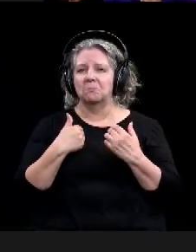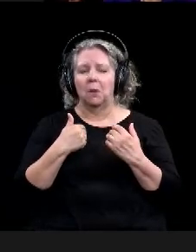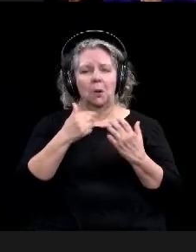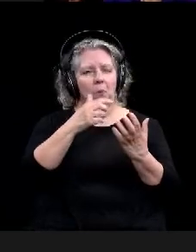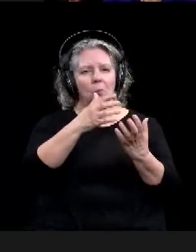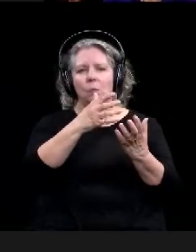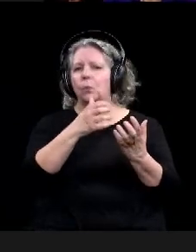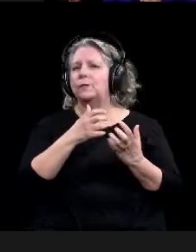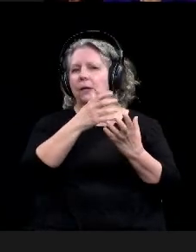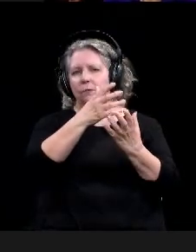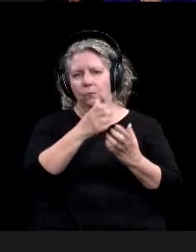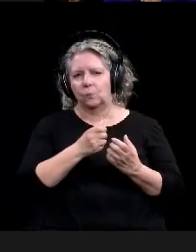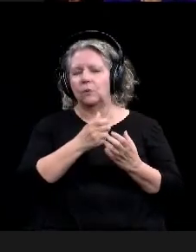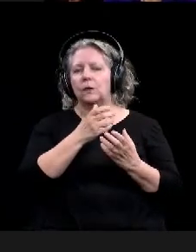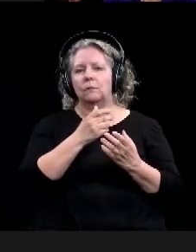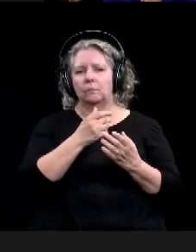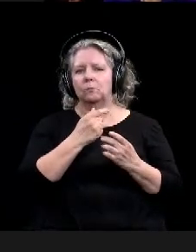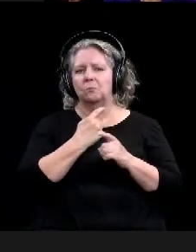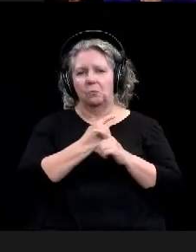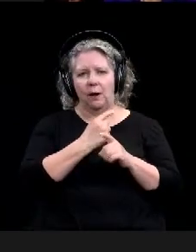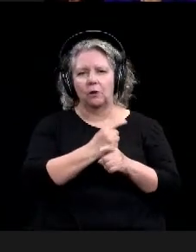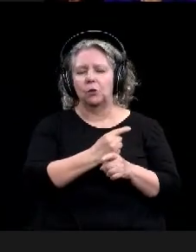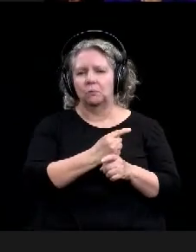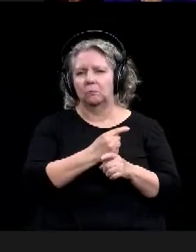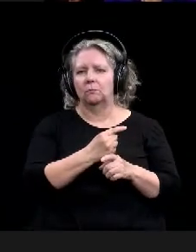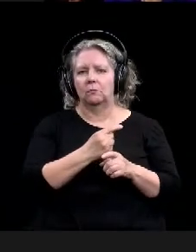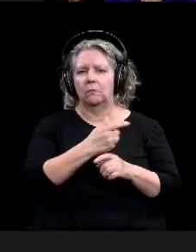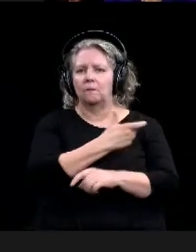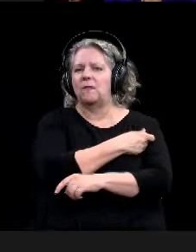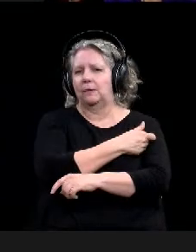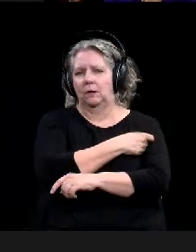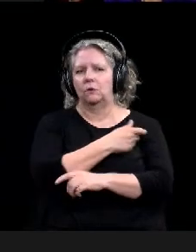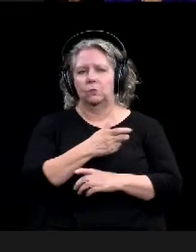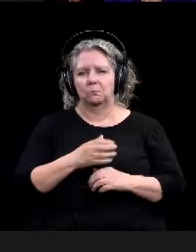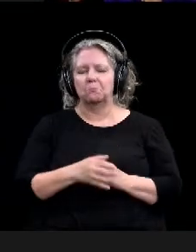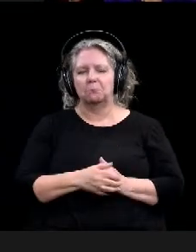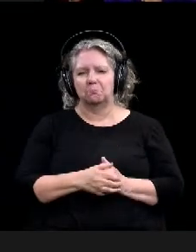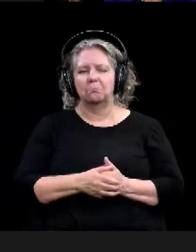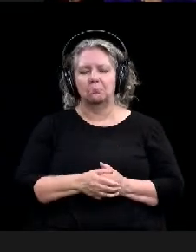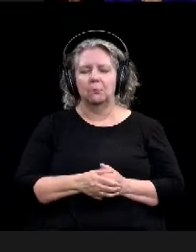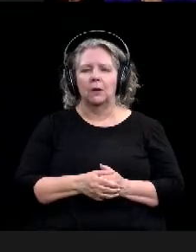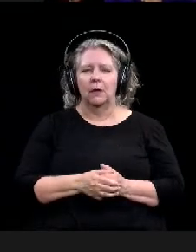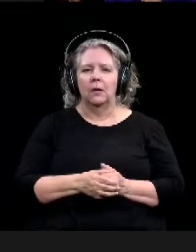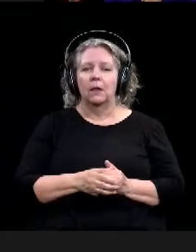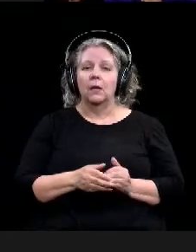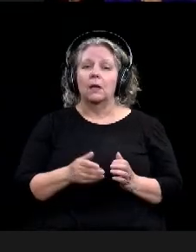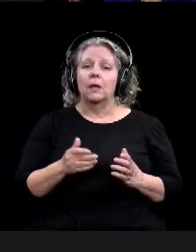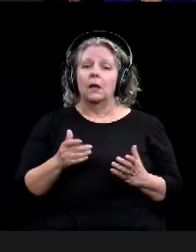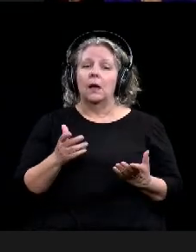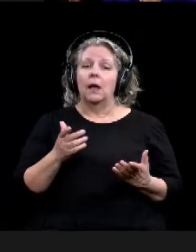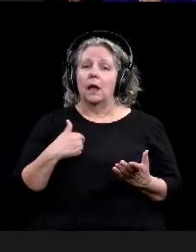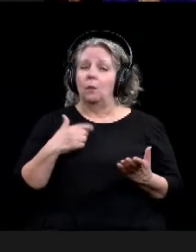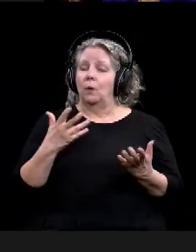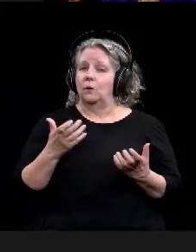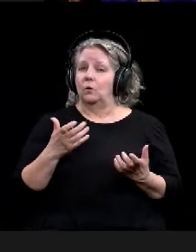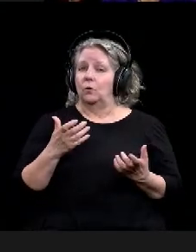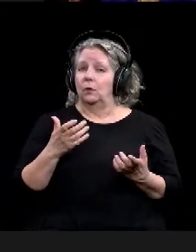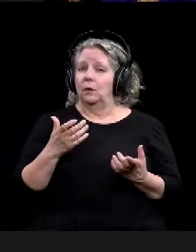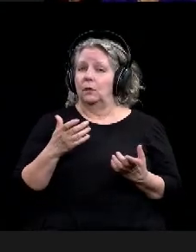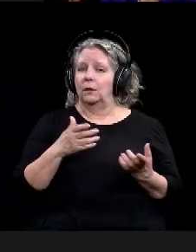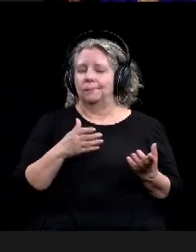en nuestra comunidad y quiero hablar un poquito de variantes el cdc